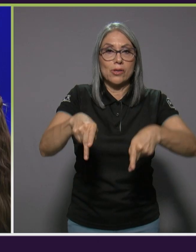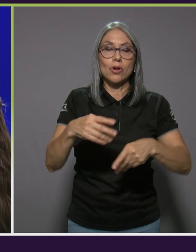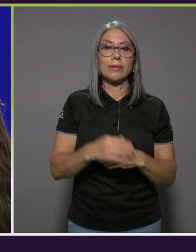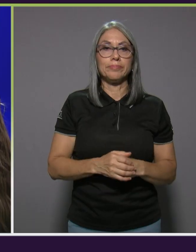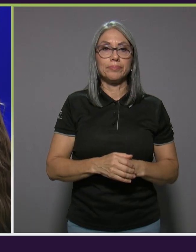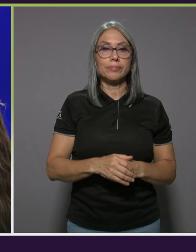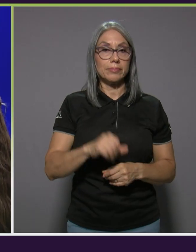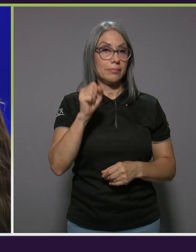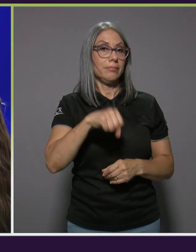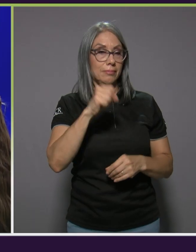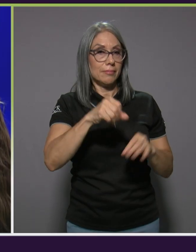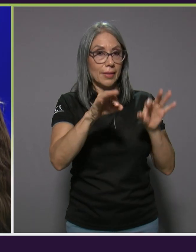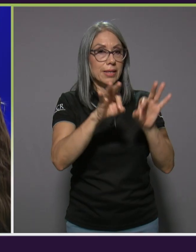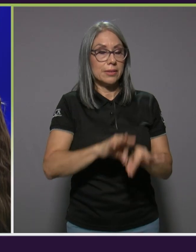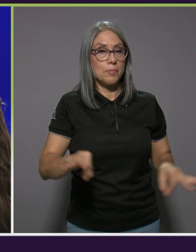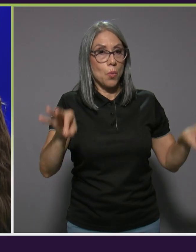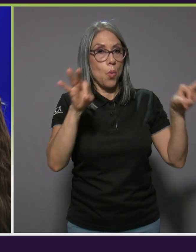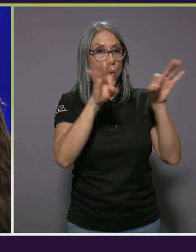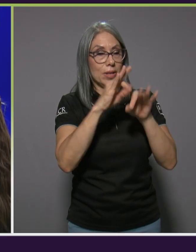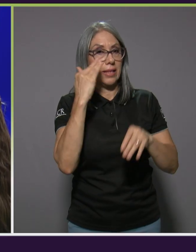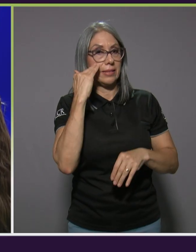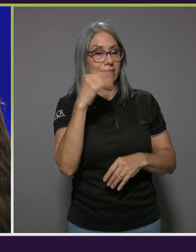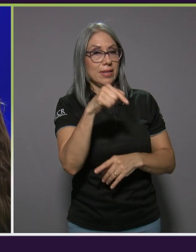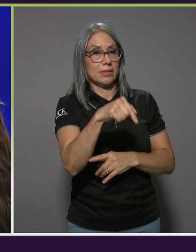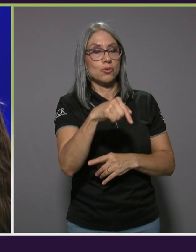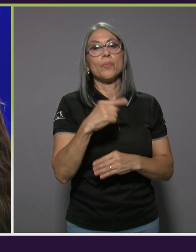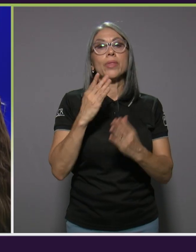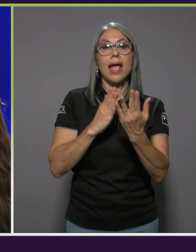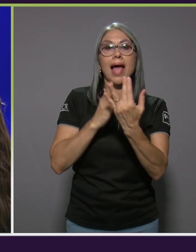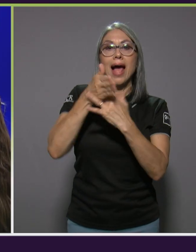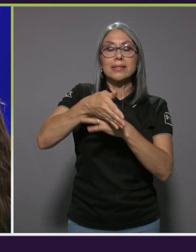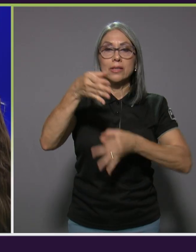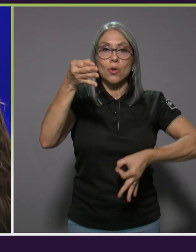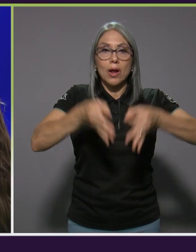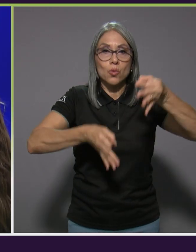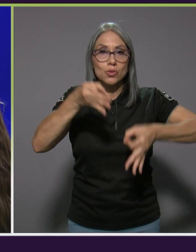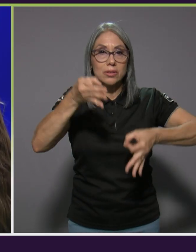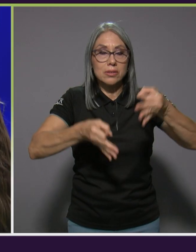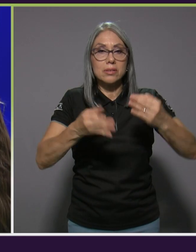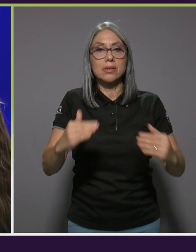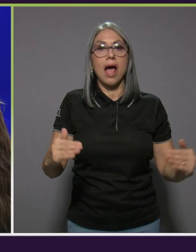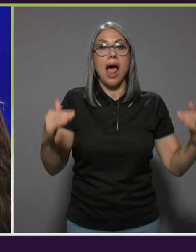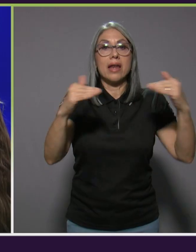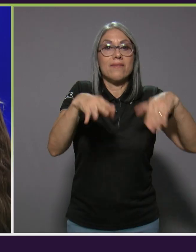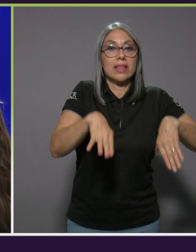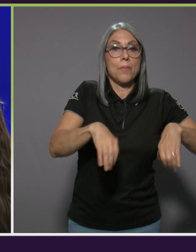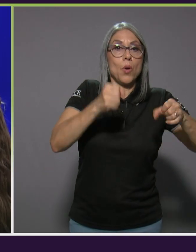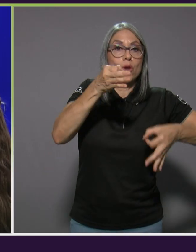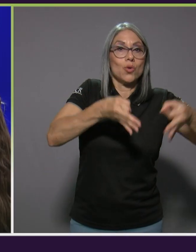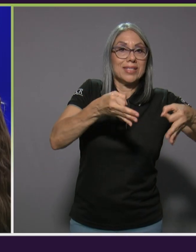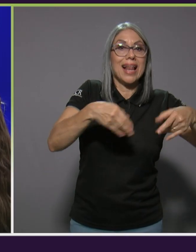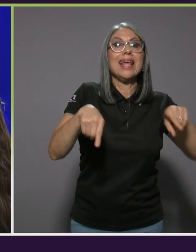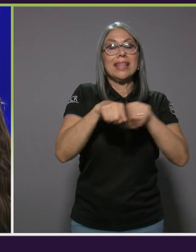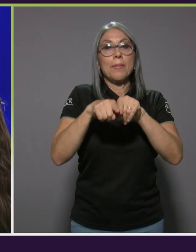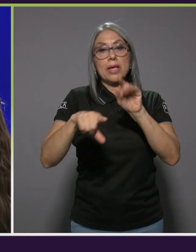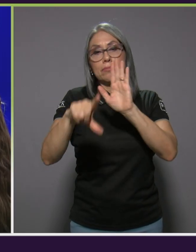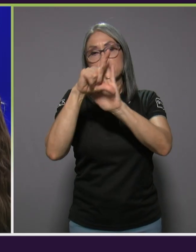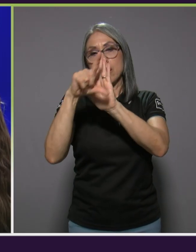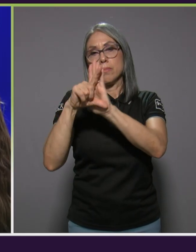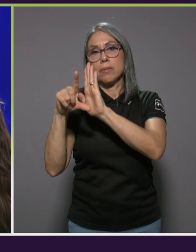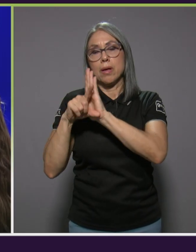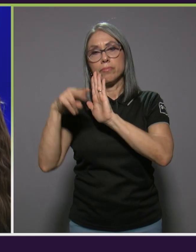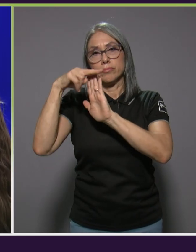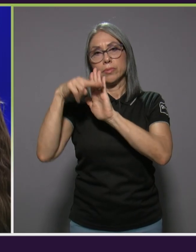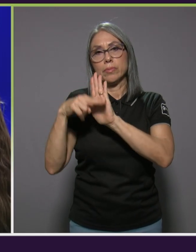importante ese punto, porque el acceso a la justicia, tanto a nivel de Poder Judicial como la normativa,